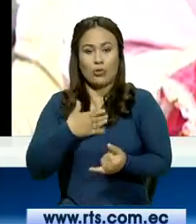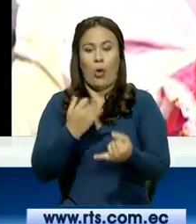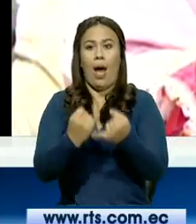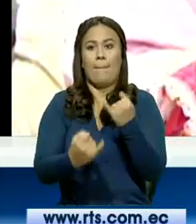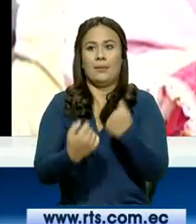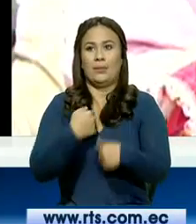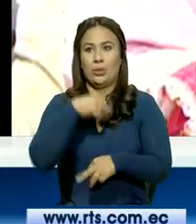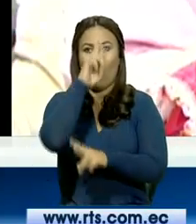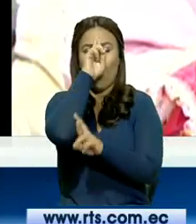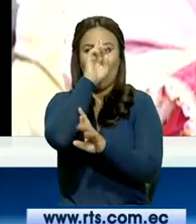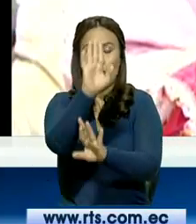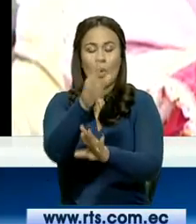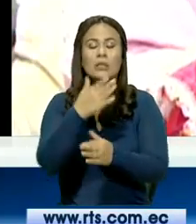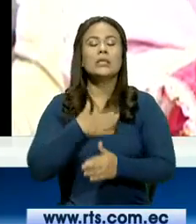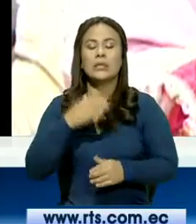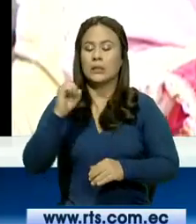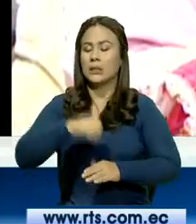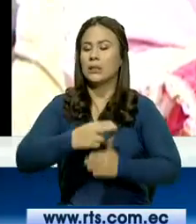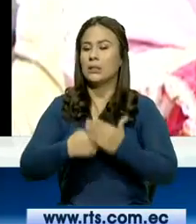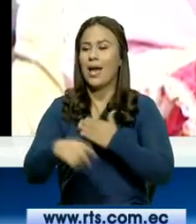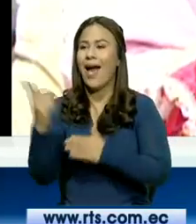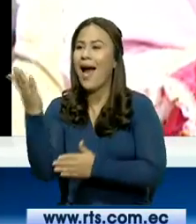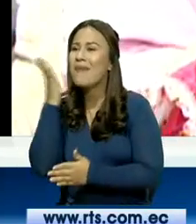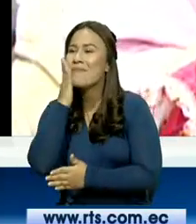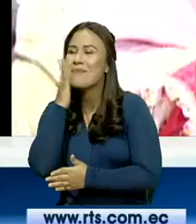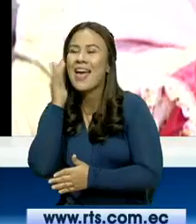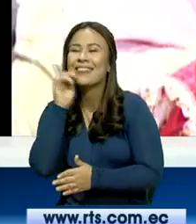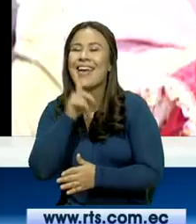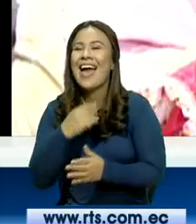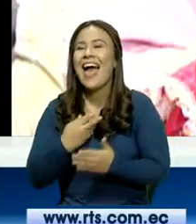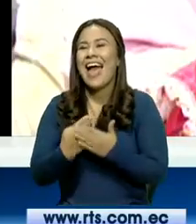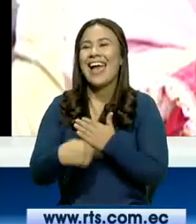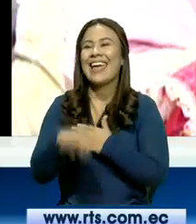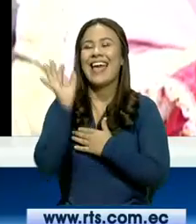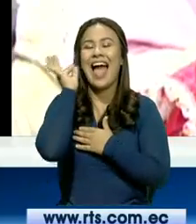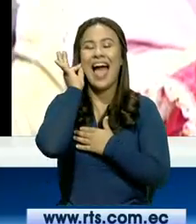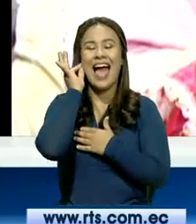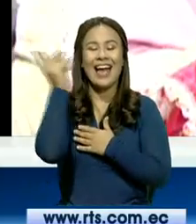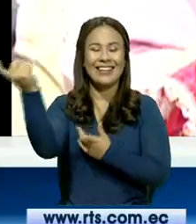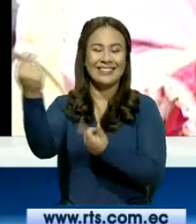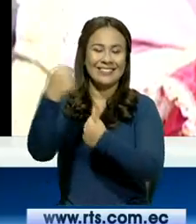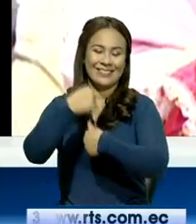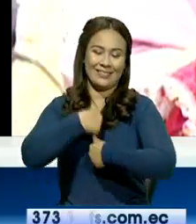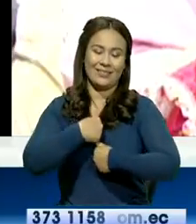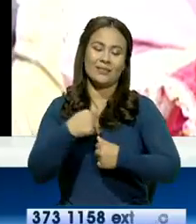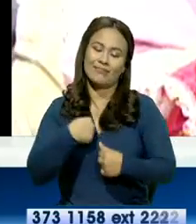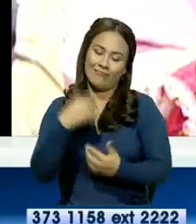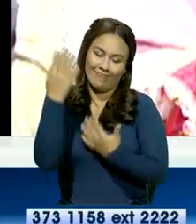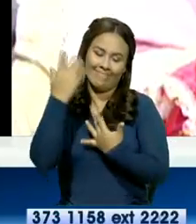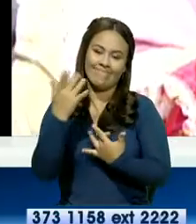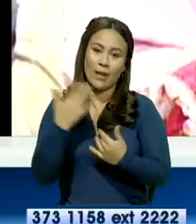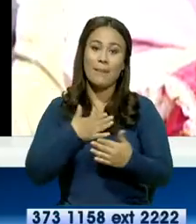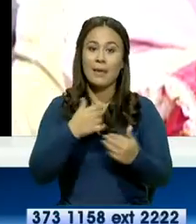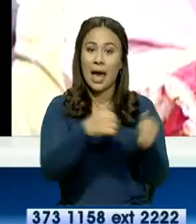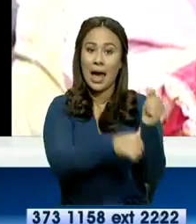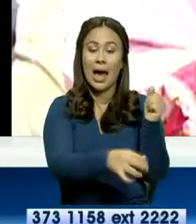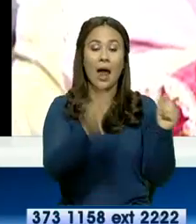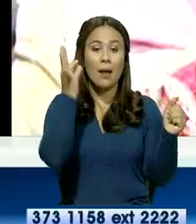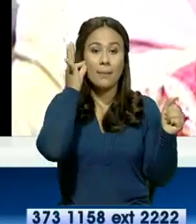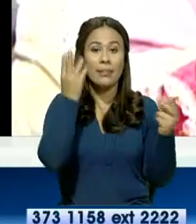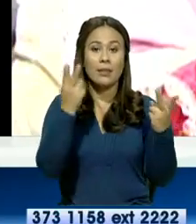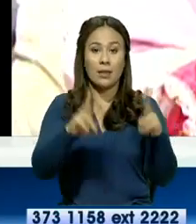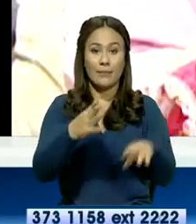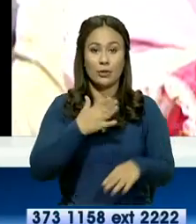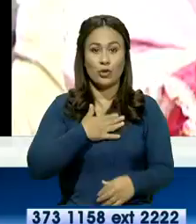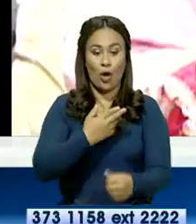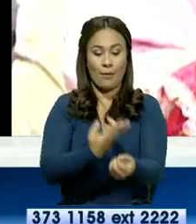apellido, de ser hija de la Mama Negra, y aspiro y anhelo que tanto mis hermanas como yo y